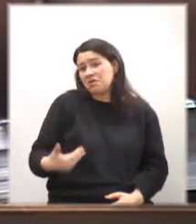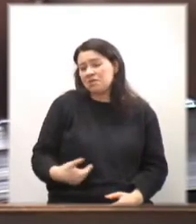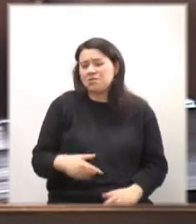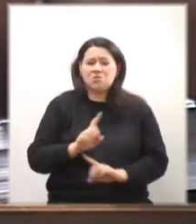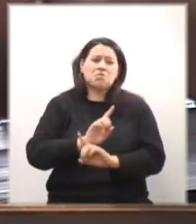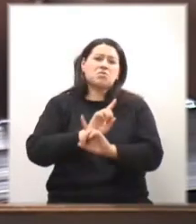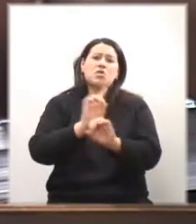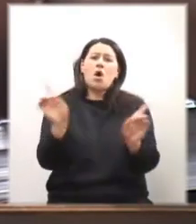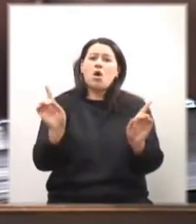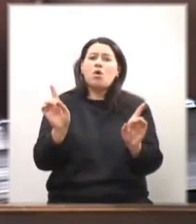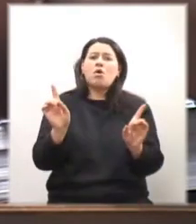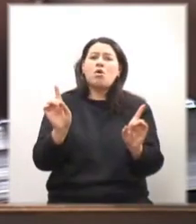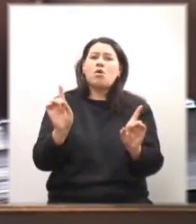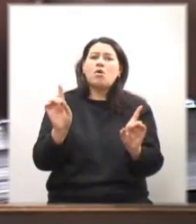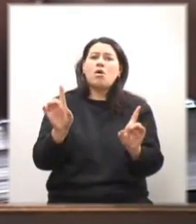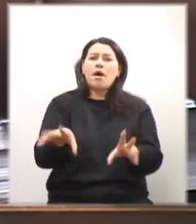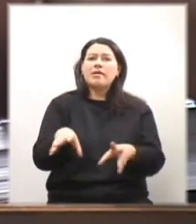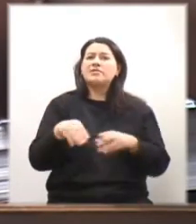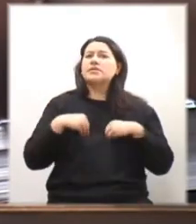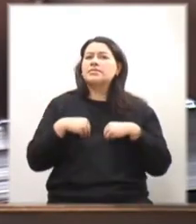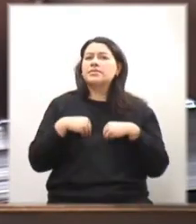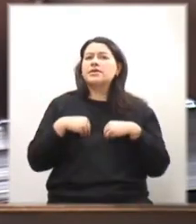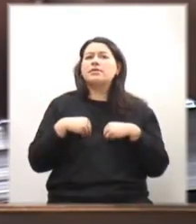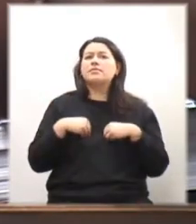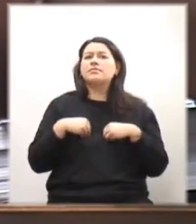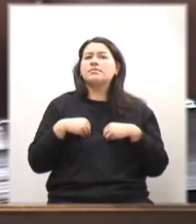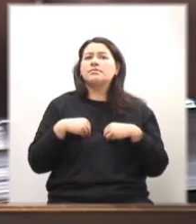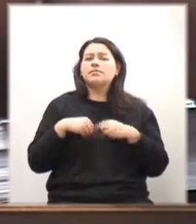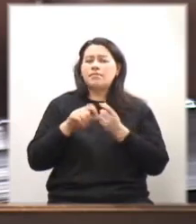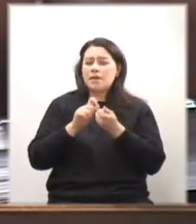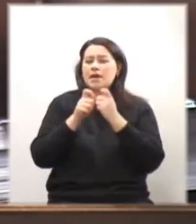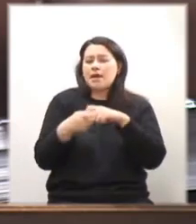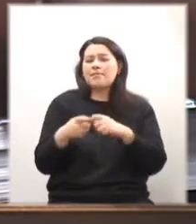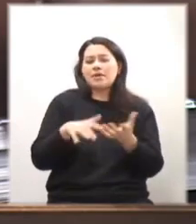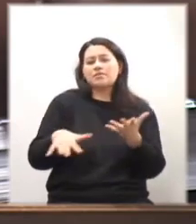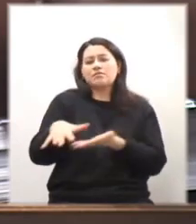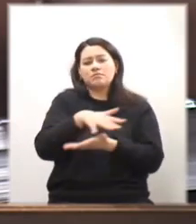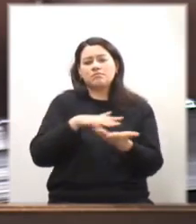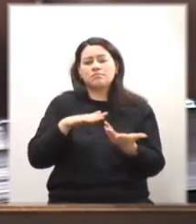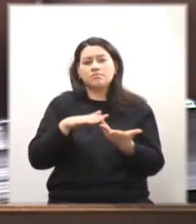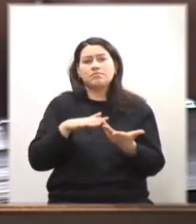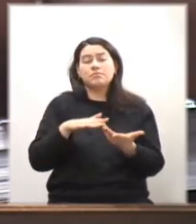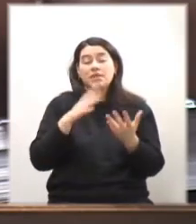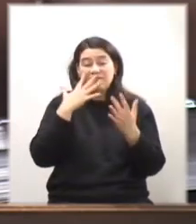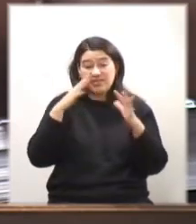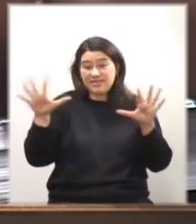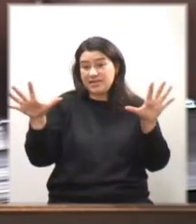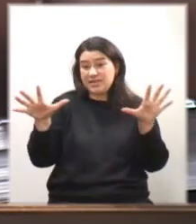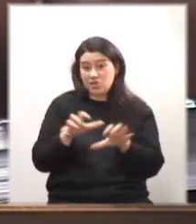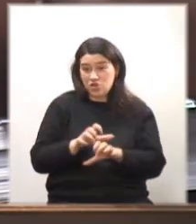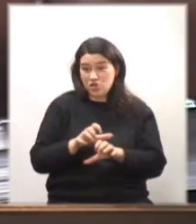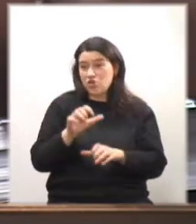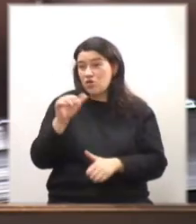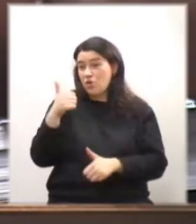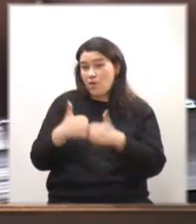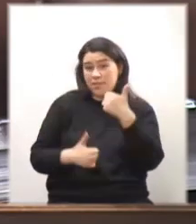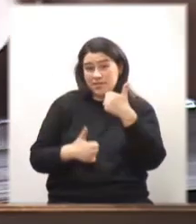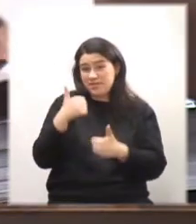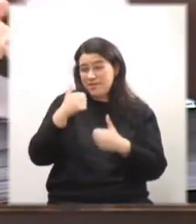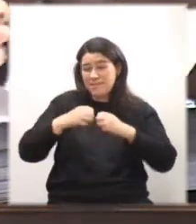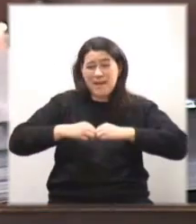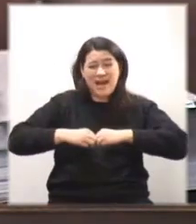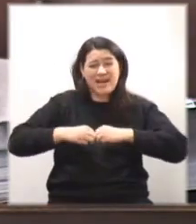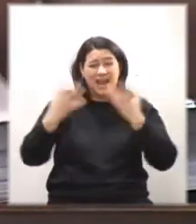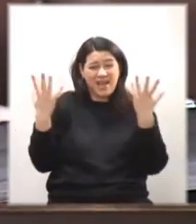estar dispuesto a tomar cartas en el asunto para cambiar esta situación. El deterioro de la competitividad agrava